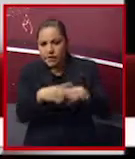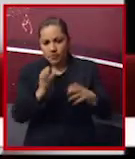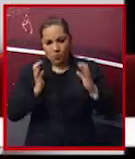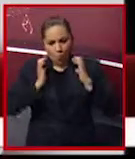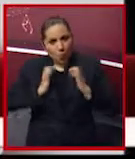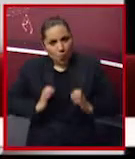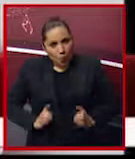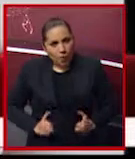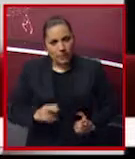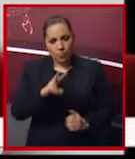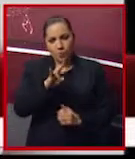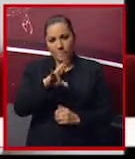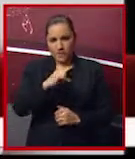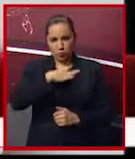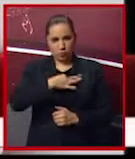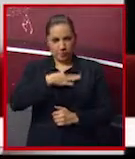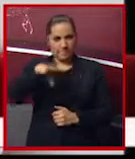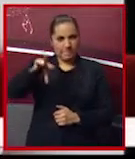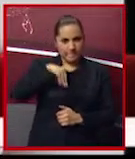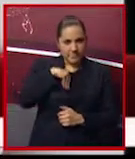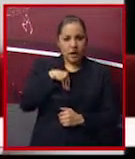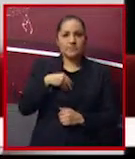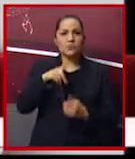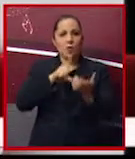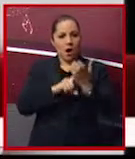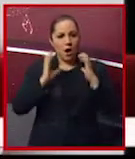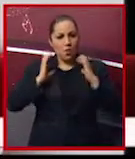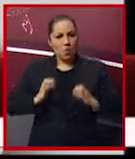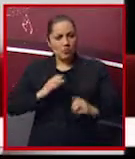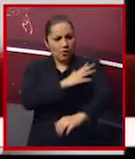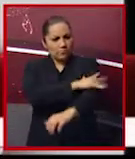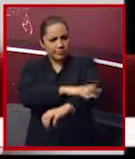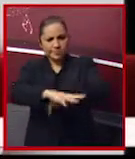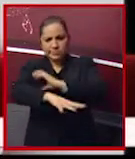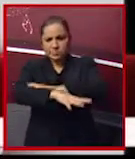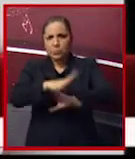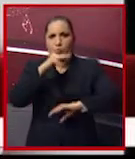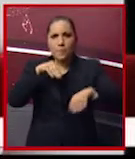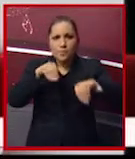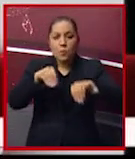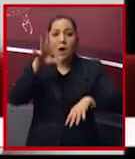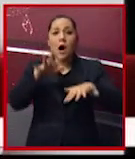musculatura faríngea, que condiciona disfagia, disfonía y debilidad del cuello y de los brazos.